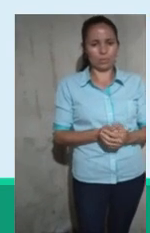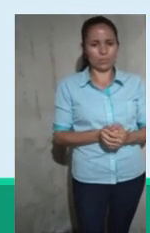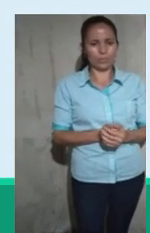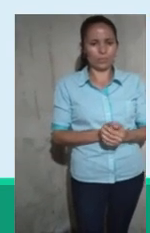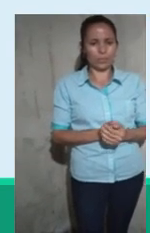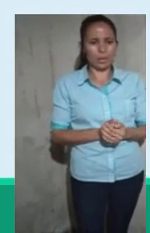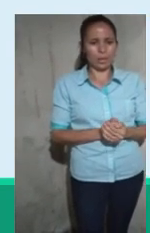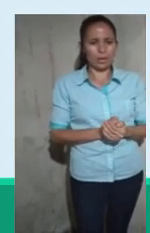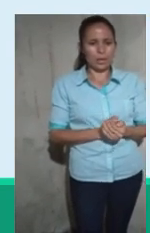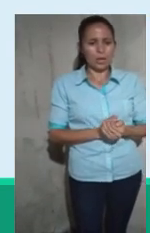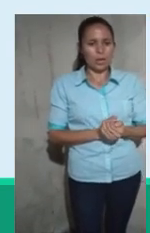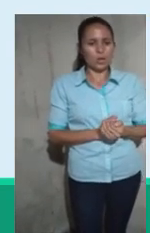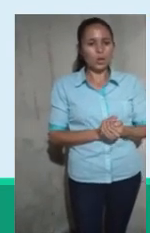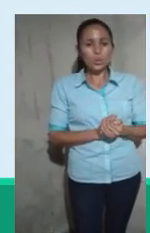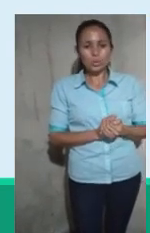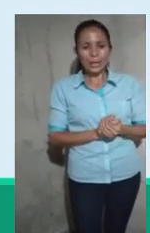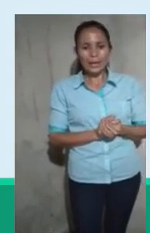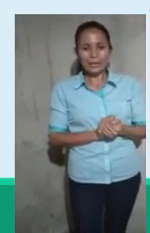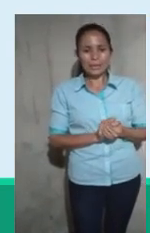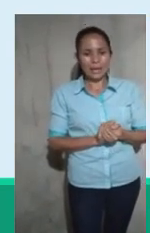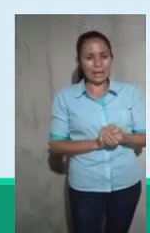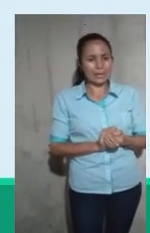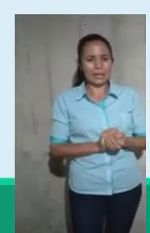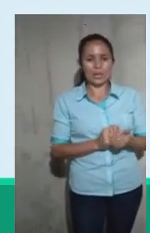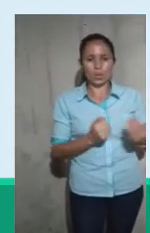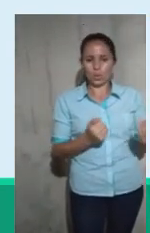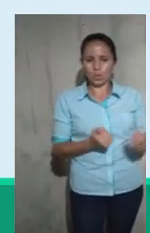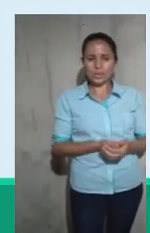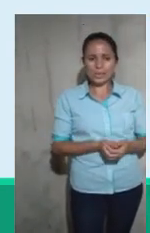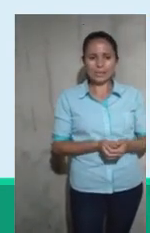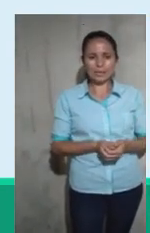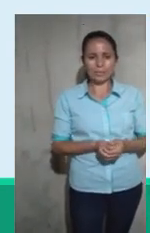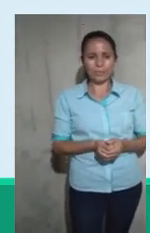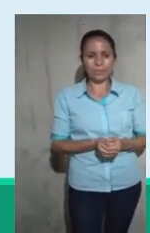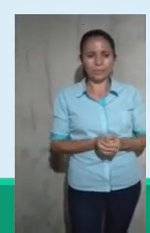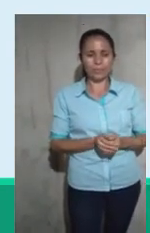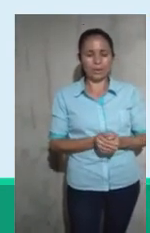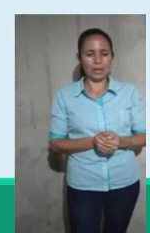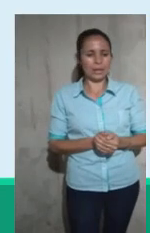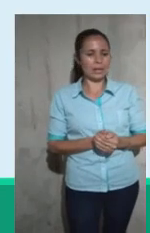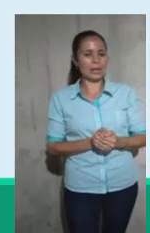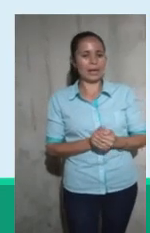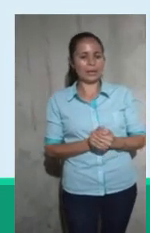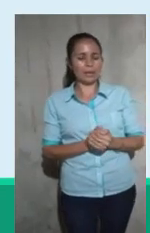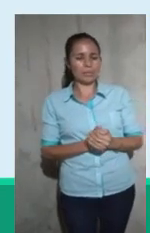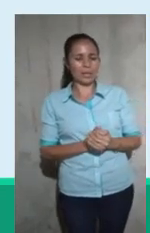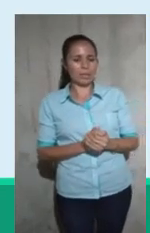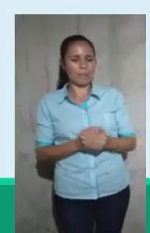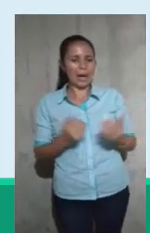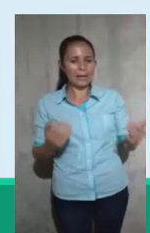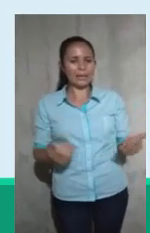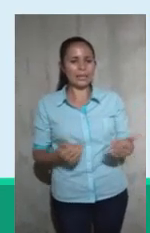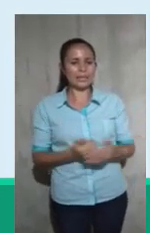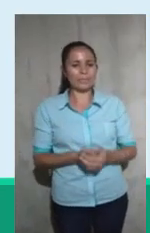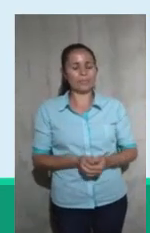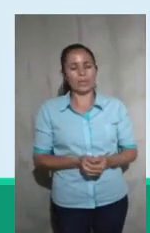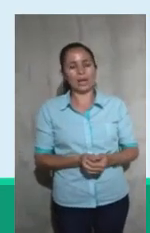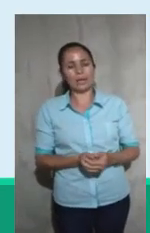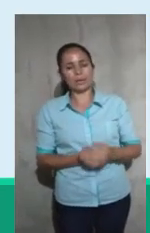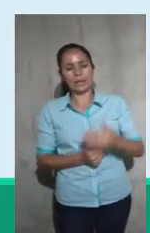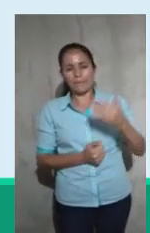currículum. No tutees a alguien que no conoces. Hay que dejar también